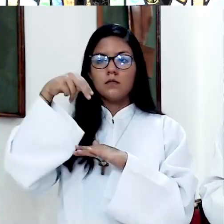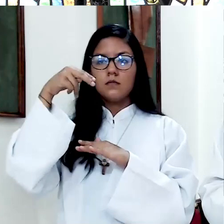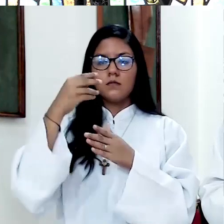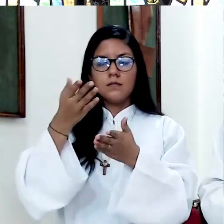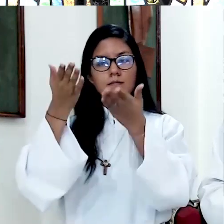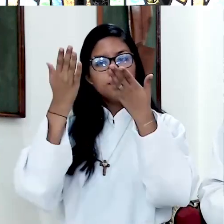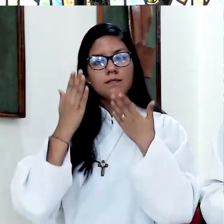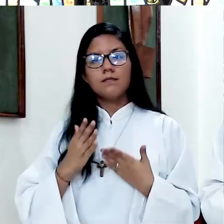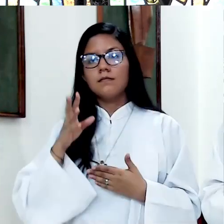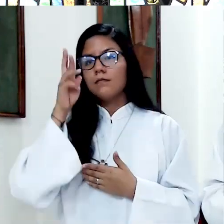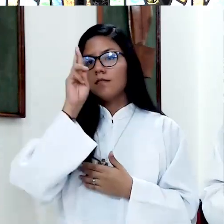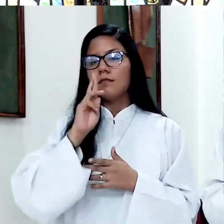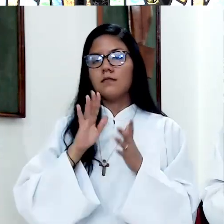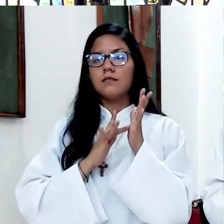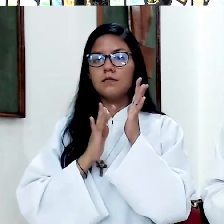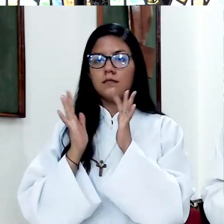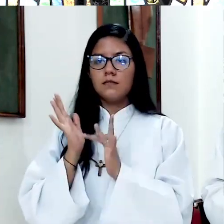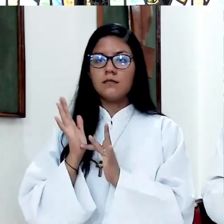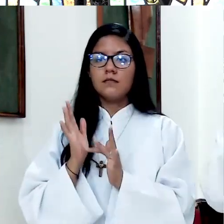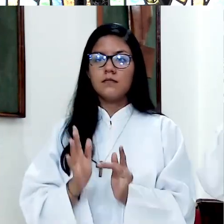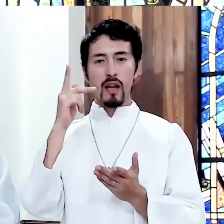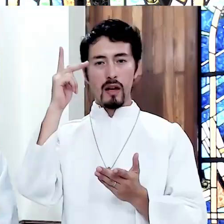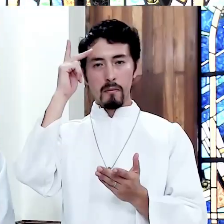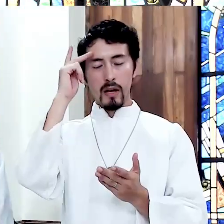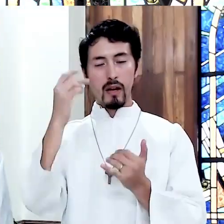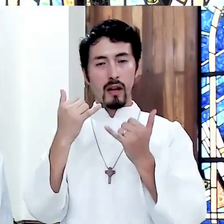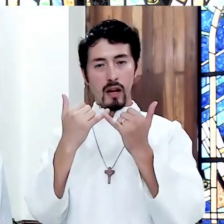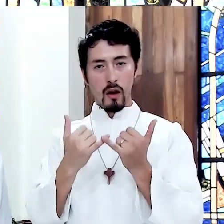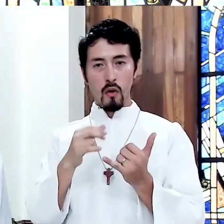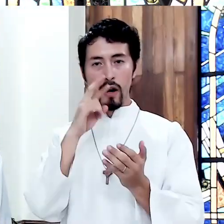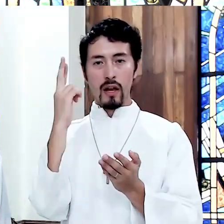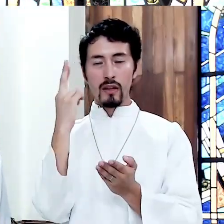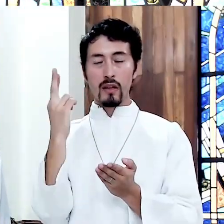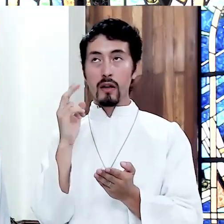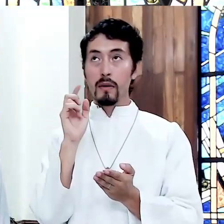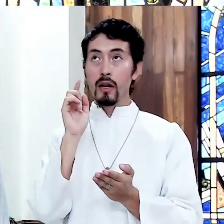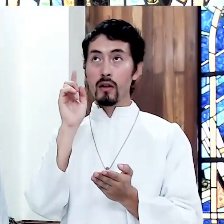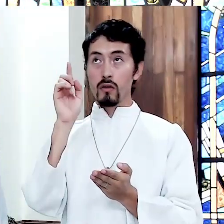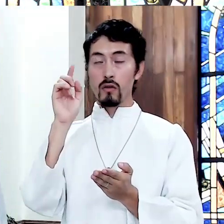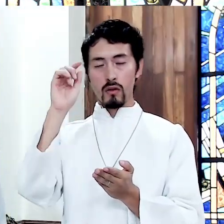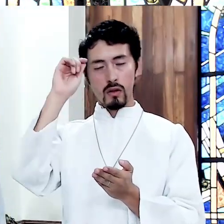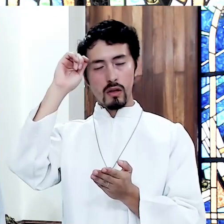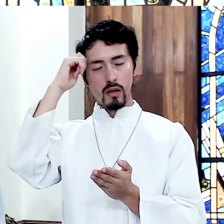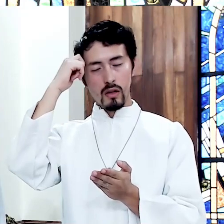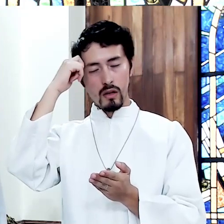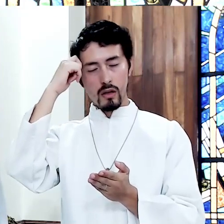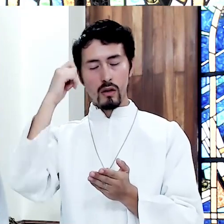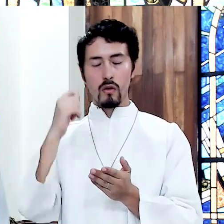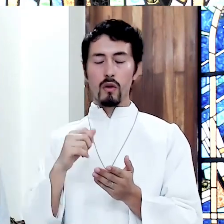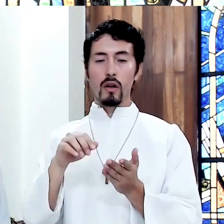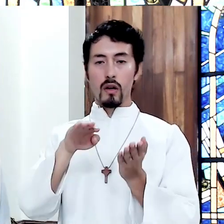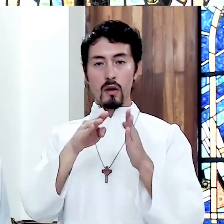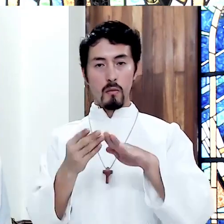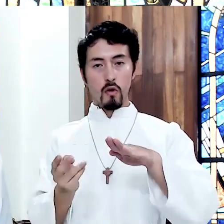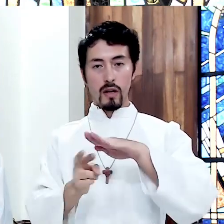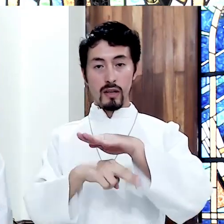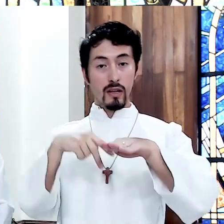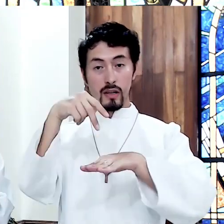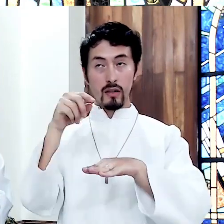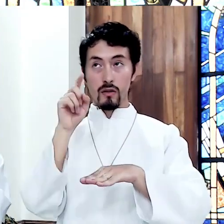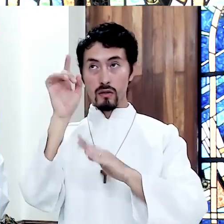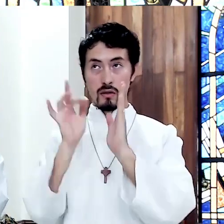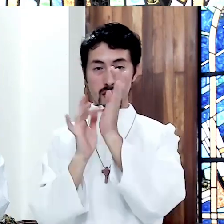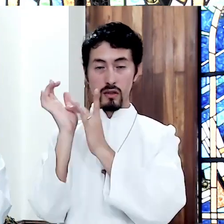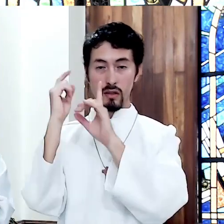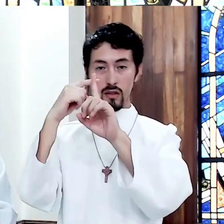Jesús. Así pues, Padre, al celebrar ahora el memorial de la muerte y resurrección de tu Hijo, te ofrecemos el pan